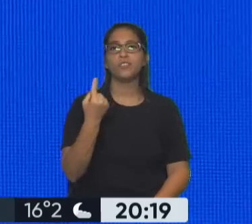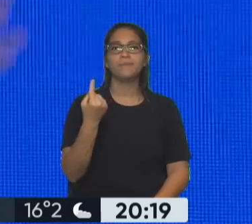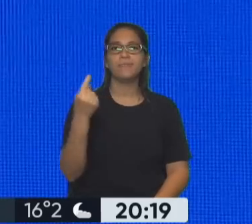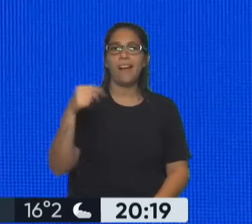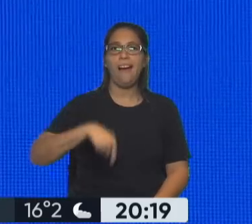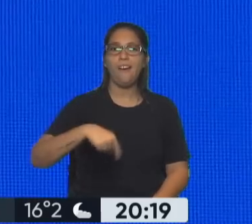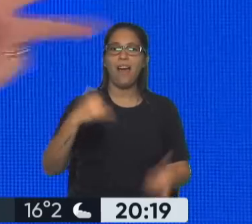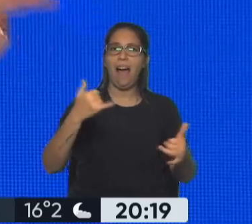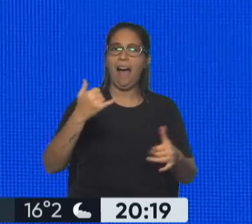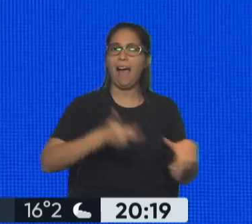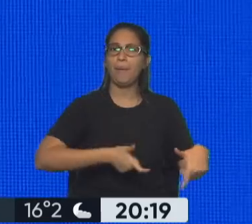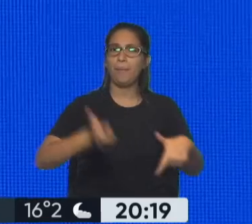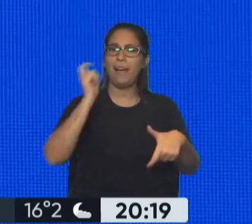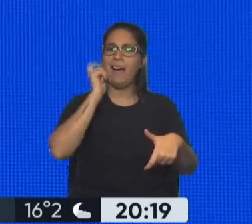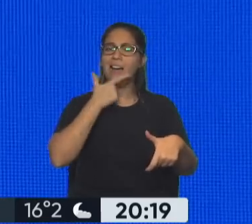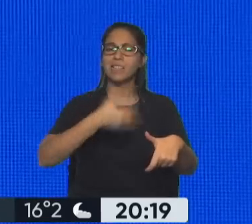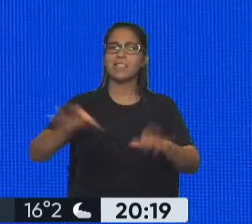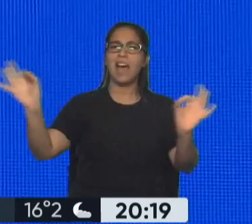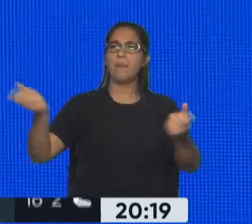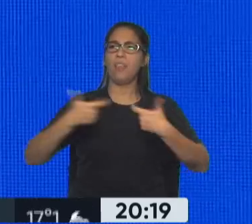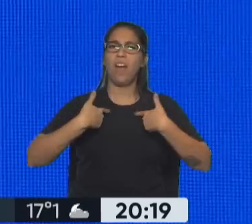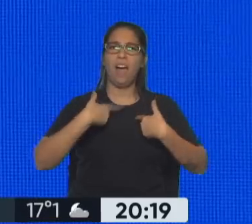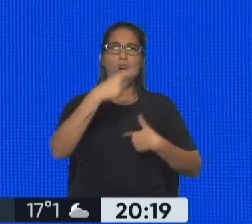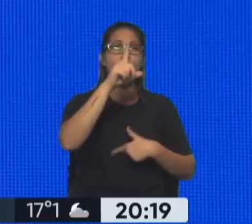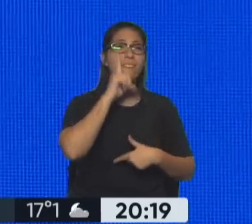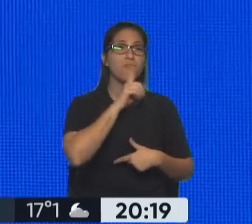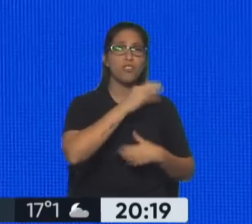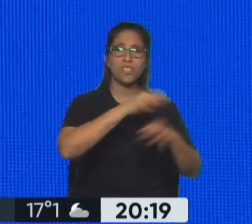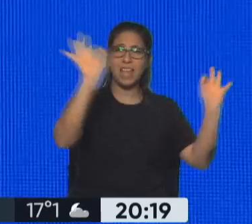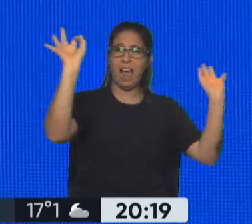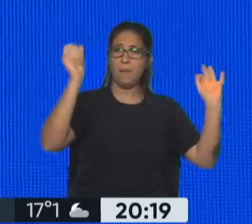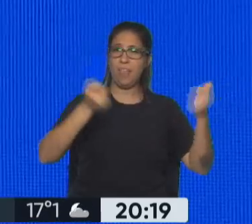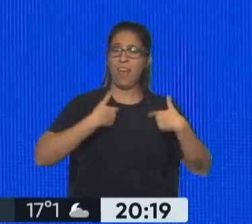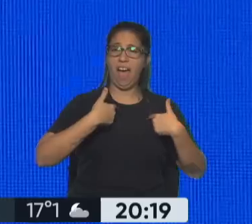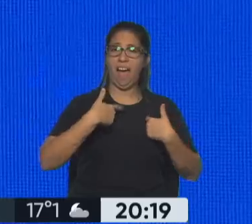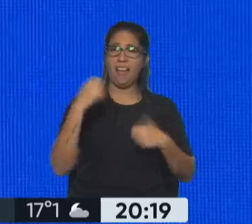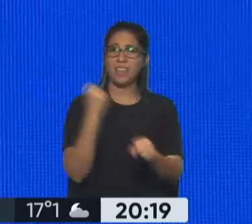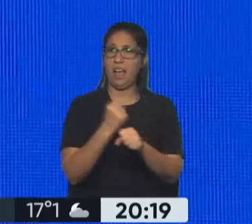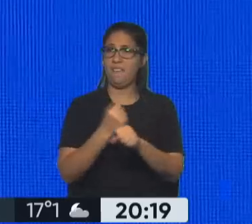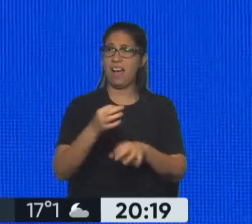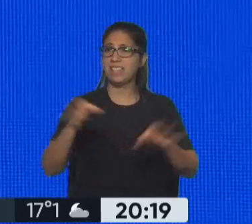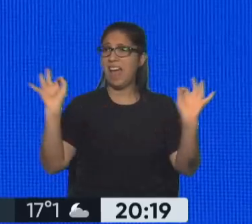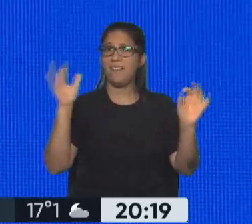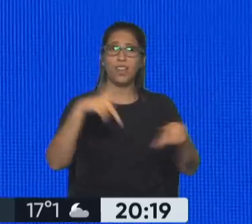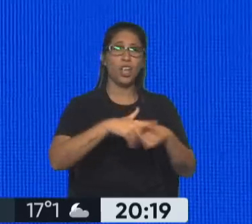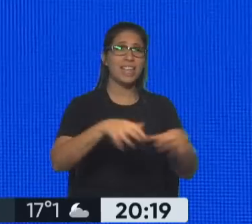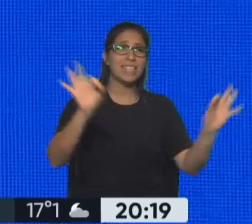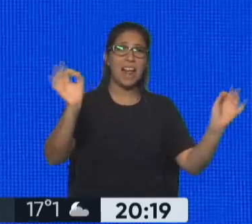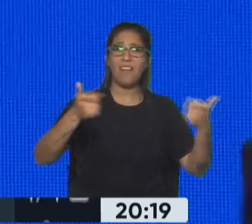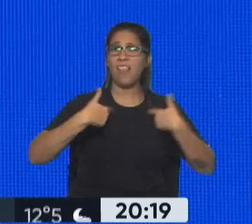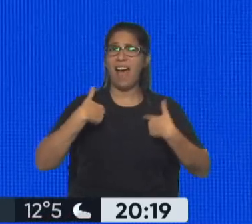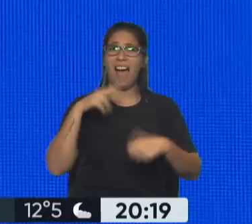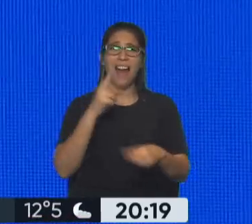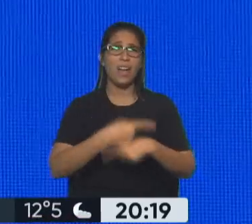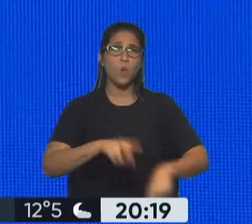que porque tenemos Vaca Muerta nos va a salvar Vaca Muerta o nos va a salvar el litio, nos va a salvar el trabajo, la tecnología, la innovación, cuidar